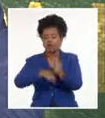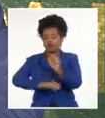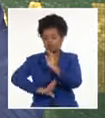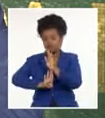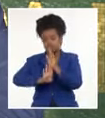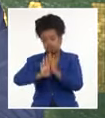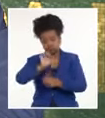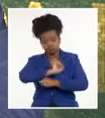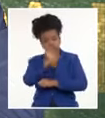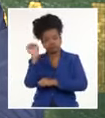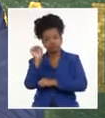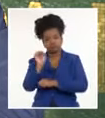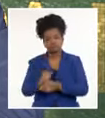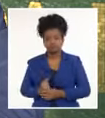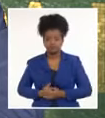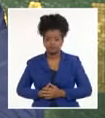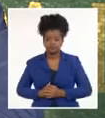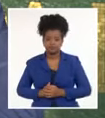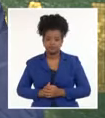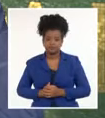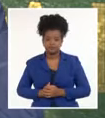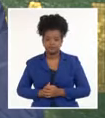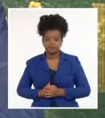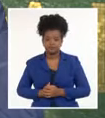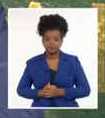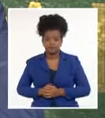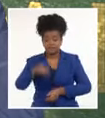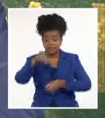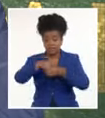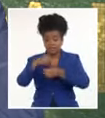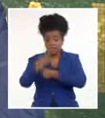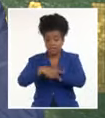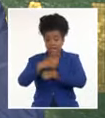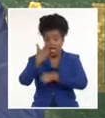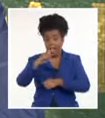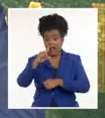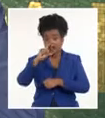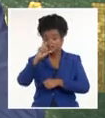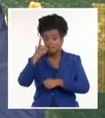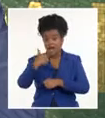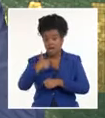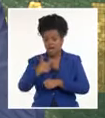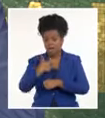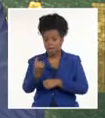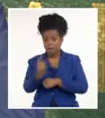desafíos que tenemos, no solamente entre los países del ALBA, sino como familia humana.